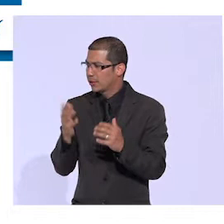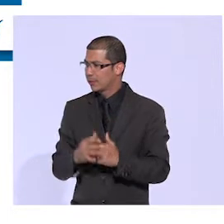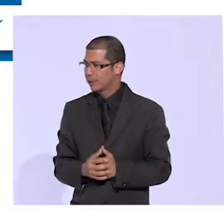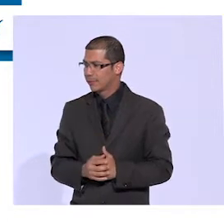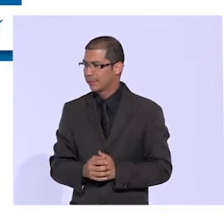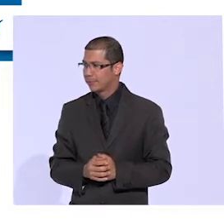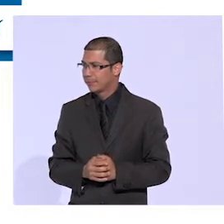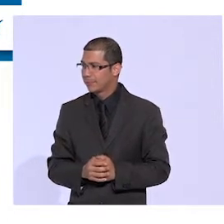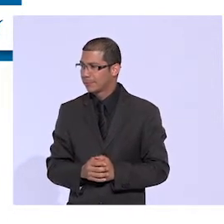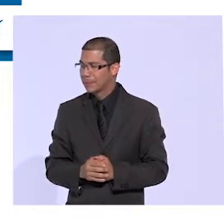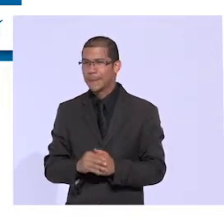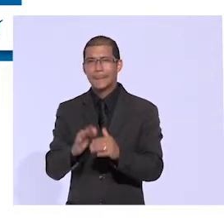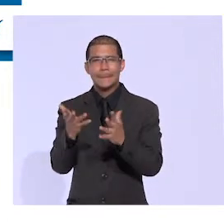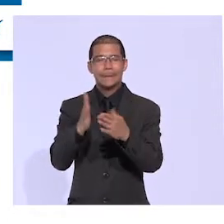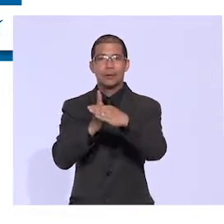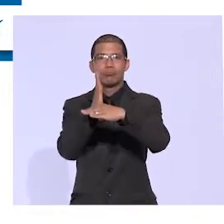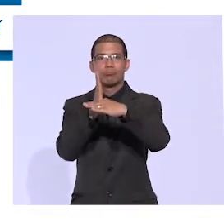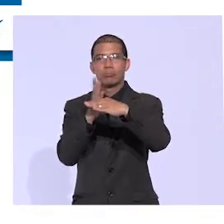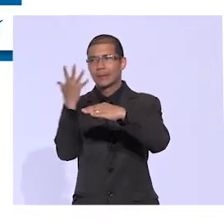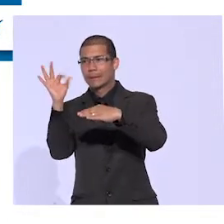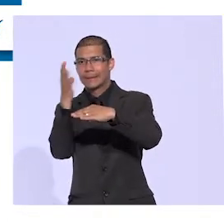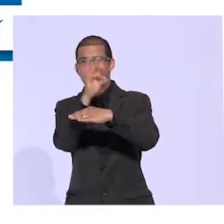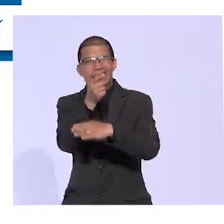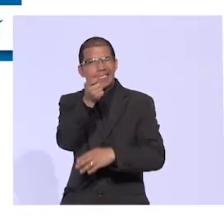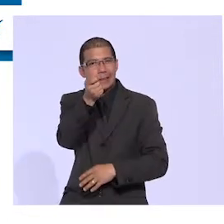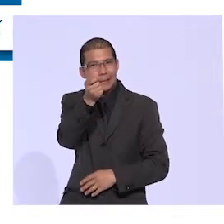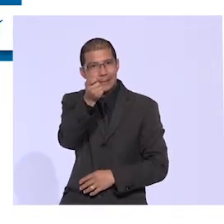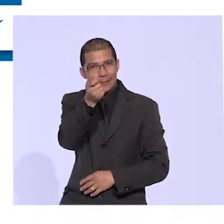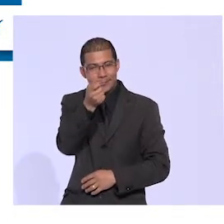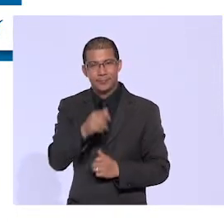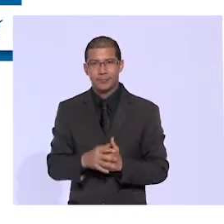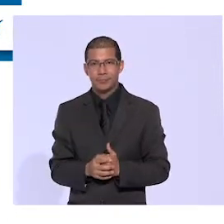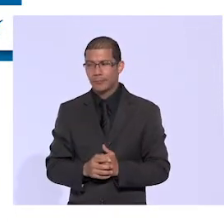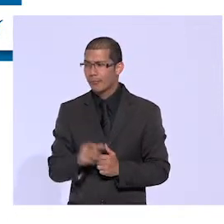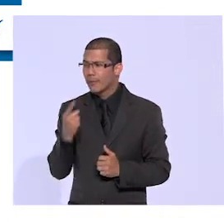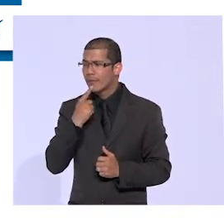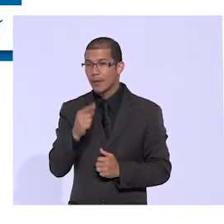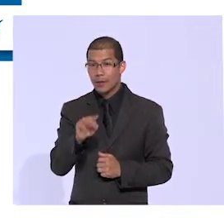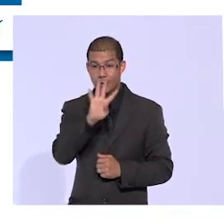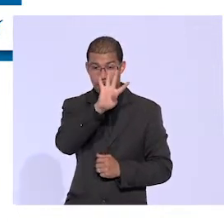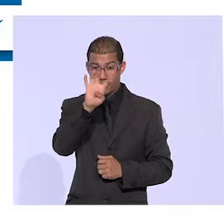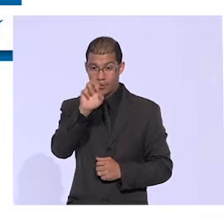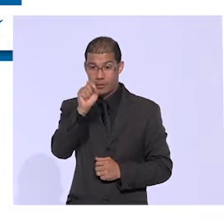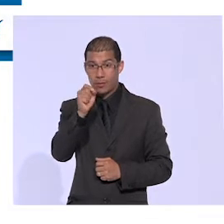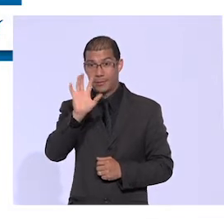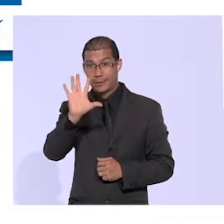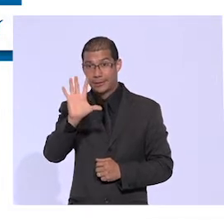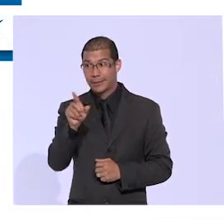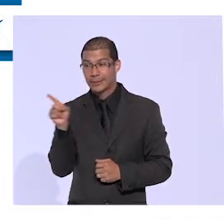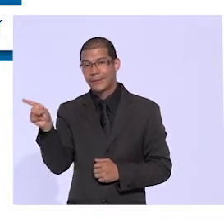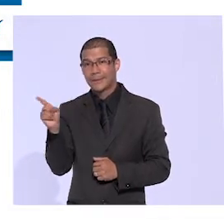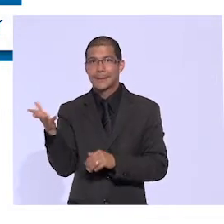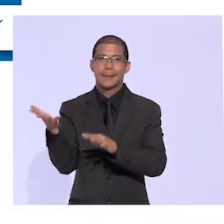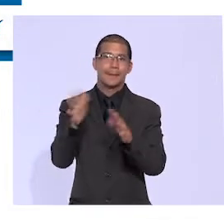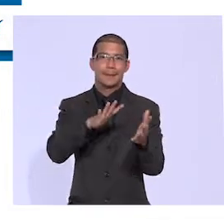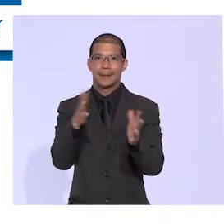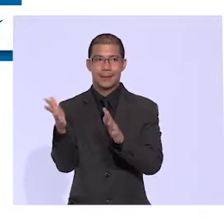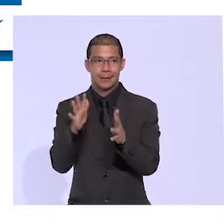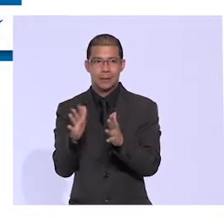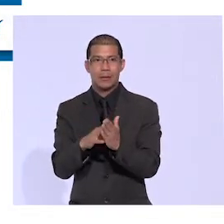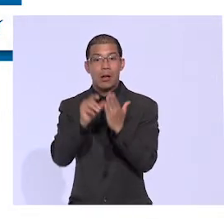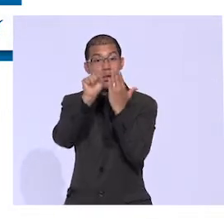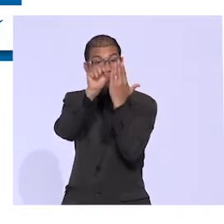menos 50-50. Aunque pone que hay 49,5, bueno, pues con los errores de la estimación, porque claro, no es una